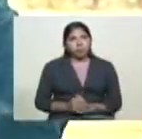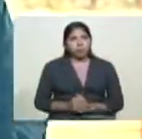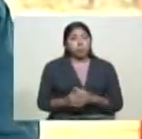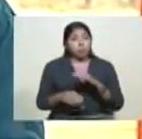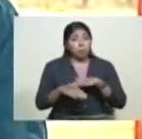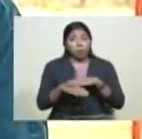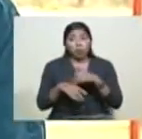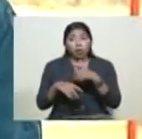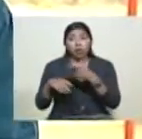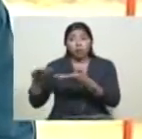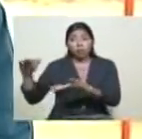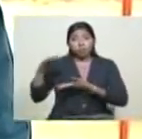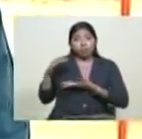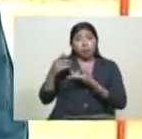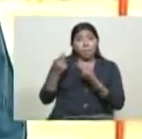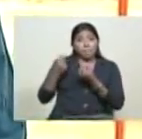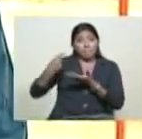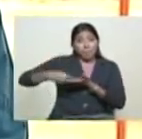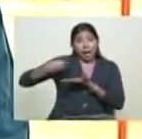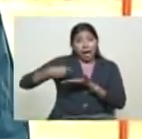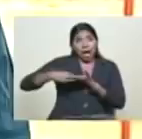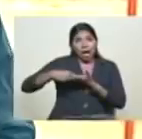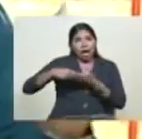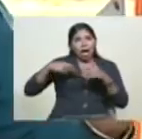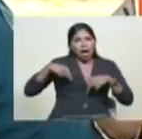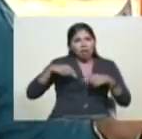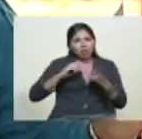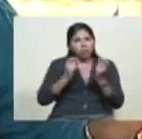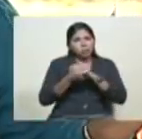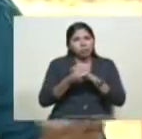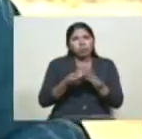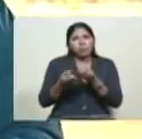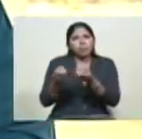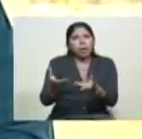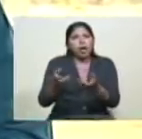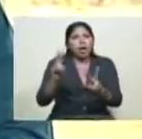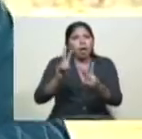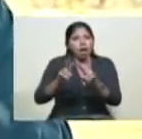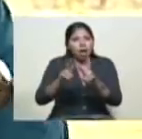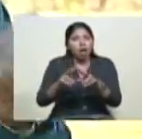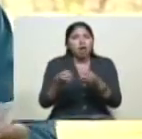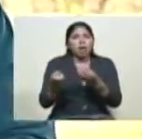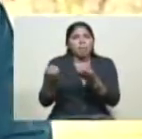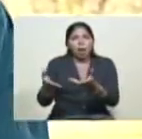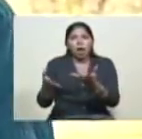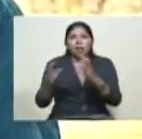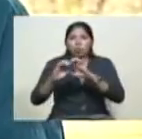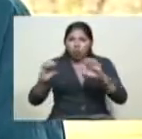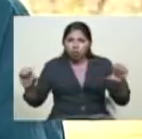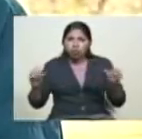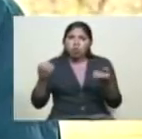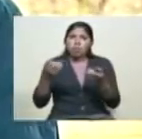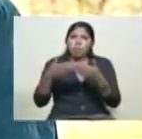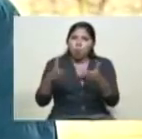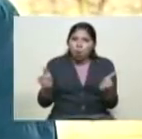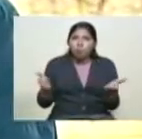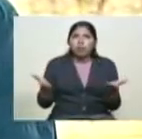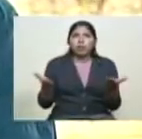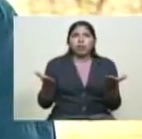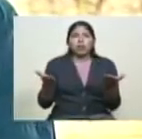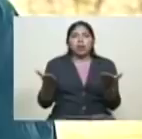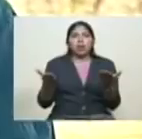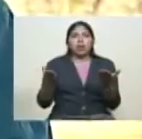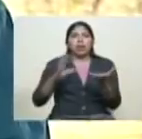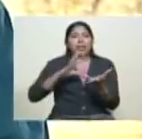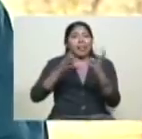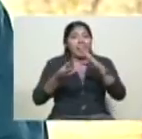ese dinero que entra por Coltán lo convertimos en vivienda, lo convertimos en educación pública, lo convertimos en